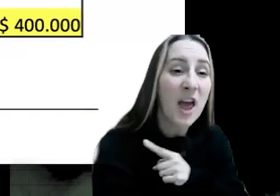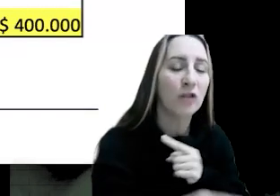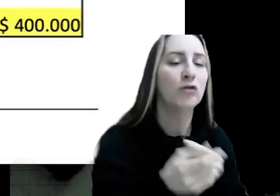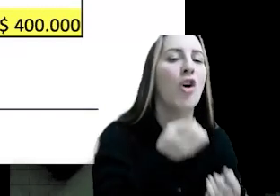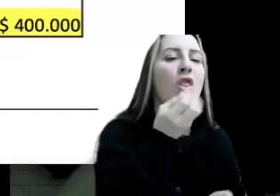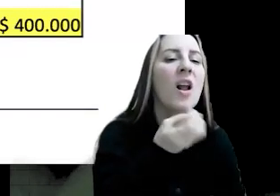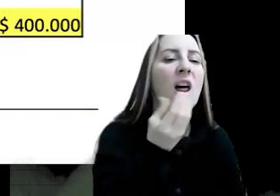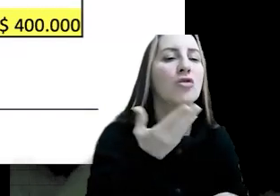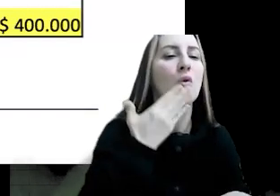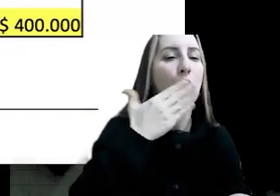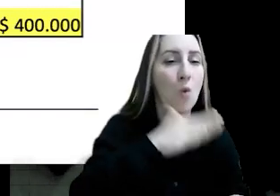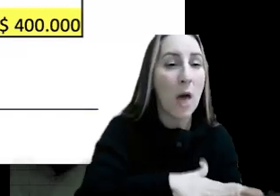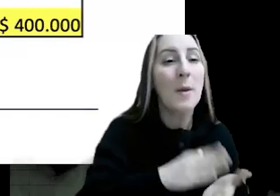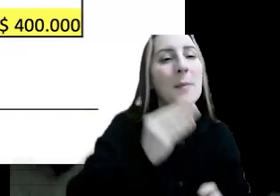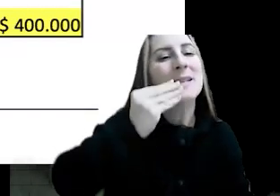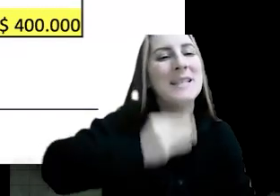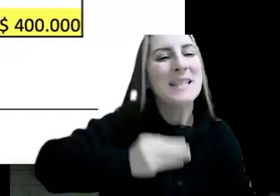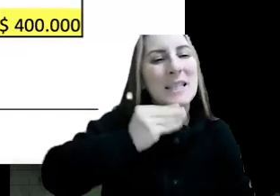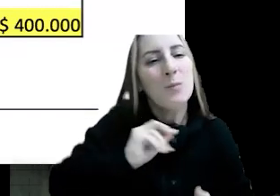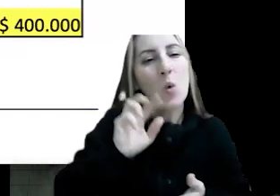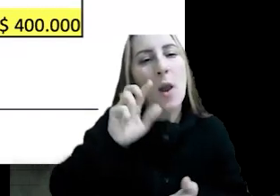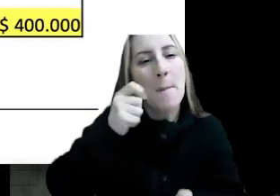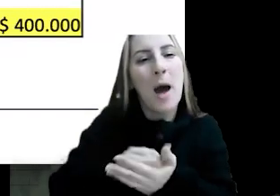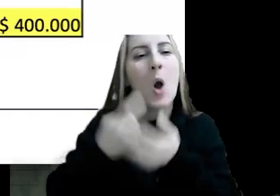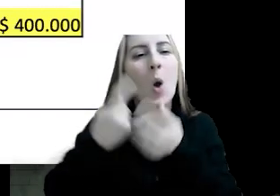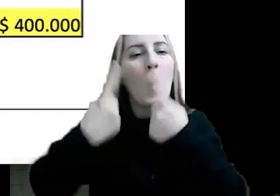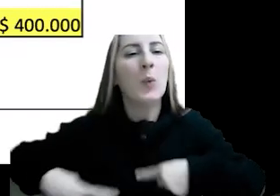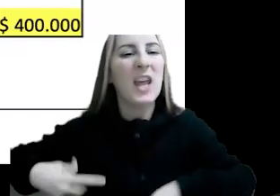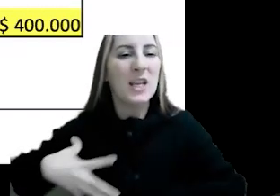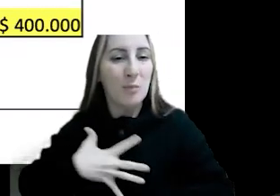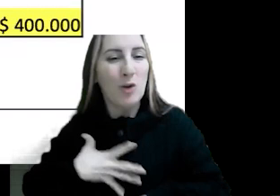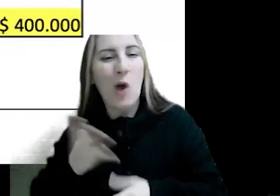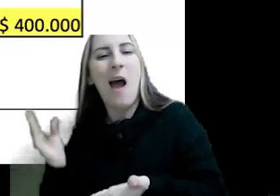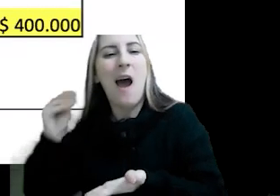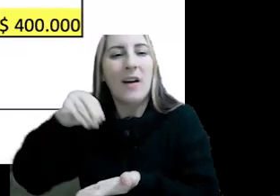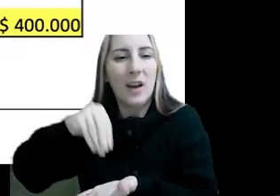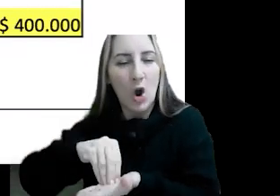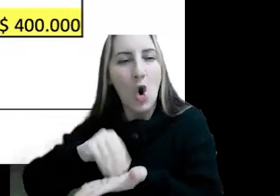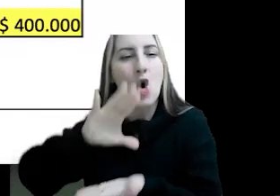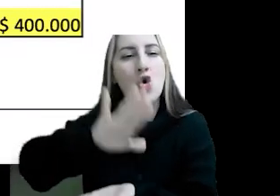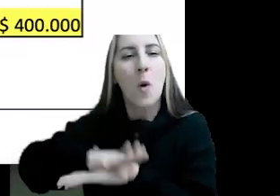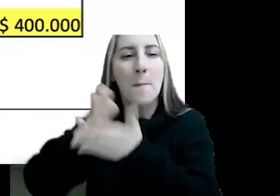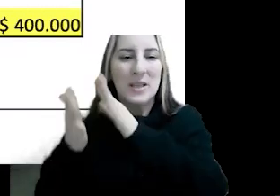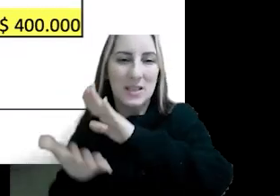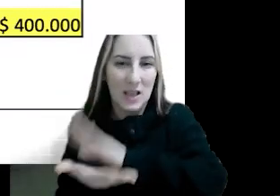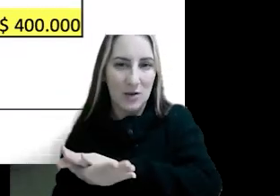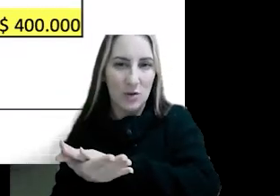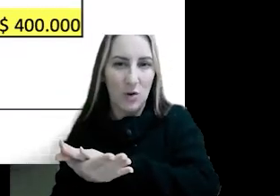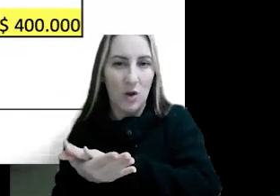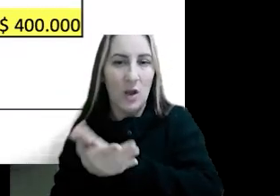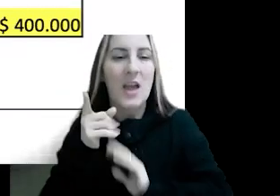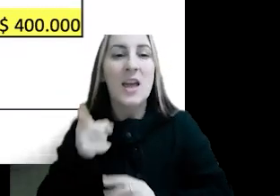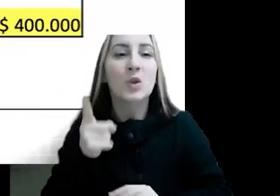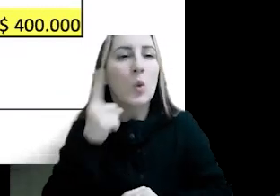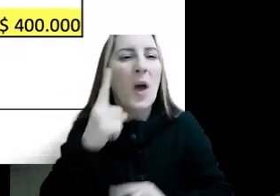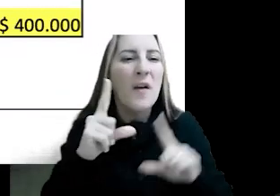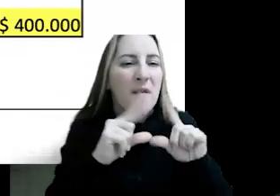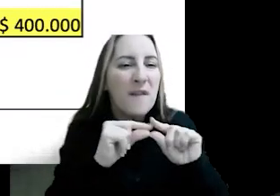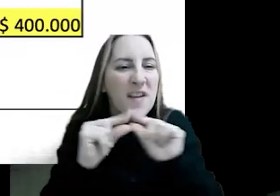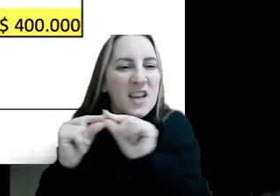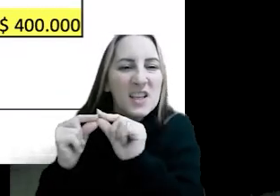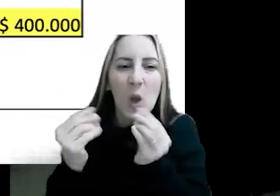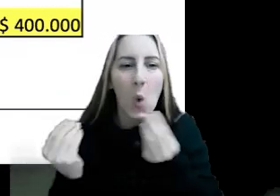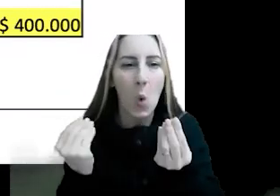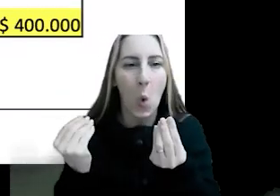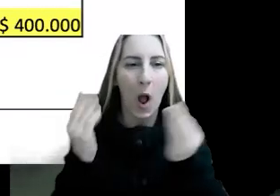para simular el pago de bienes personales tuvo que agregar una compensación. Y para esto tenemos que ver nuevamente las fechas. ¿Cuál es ese